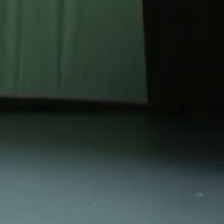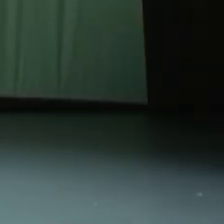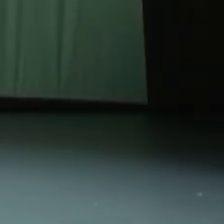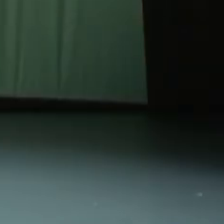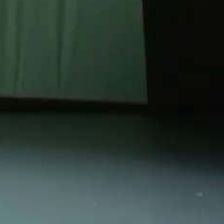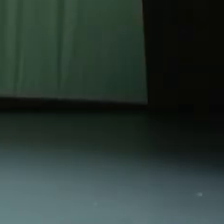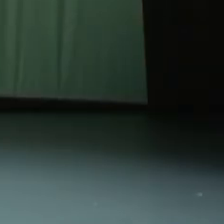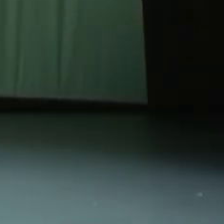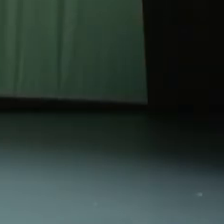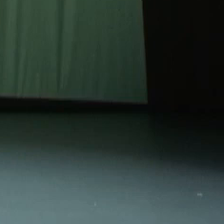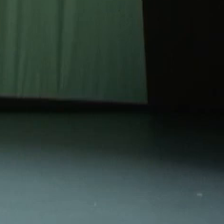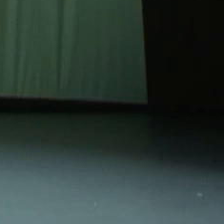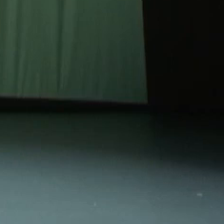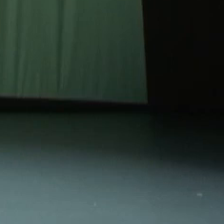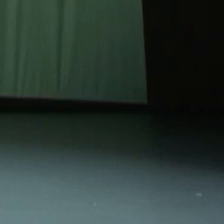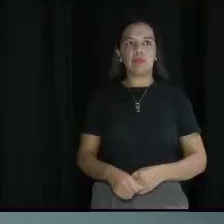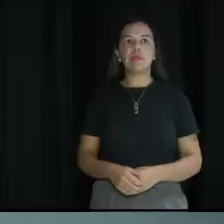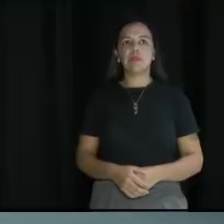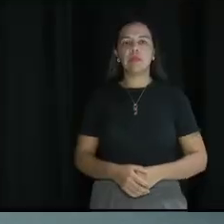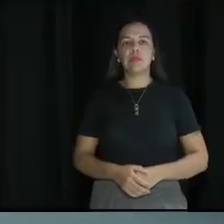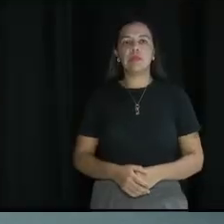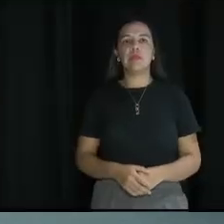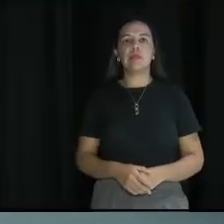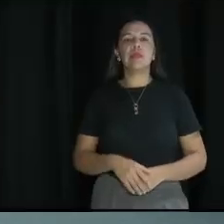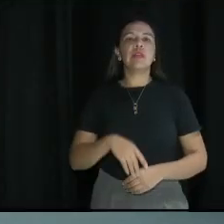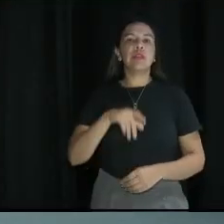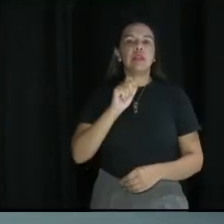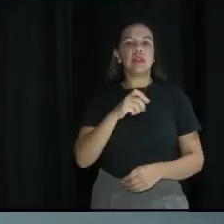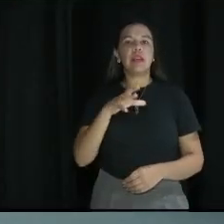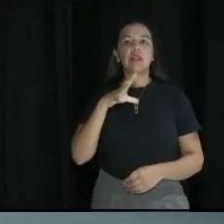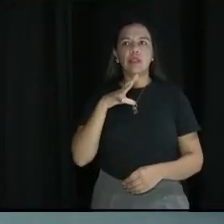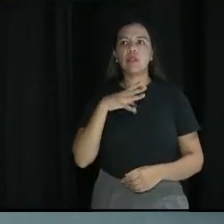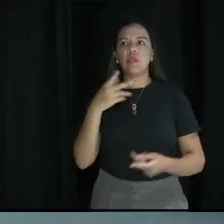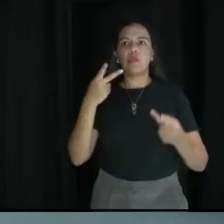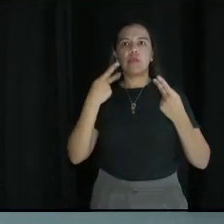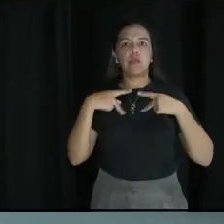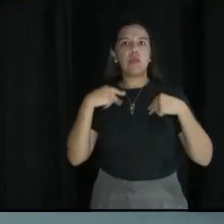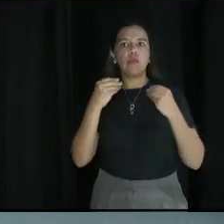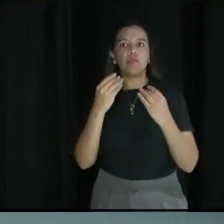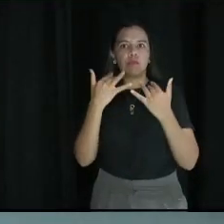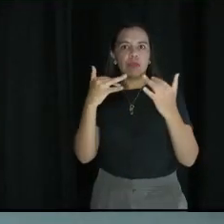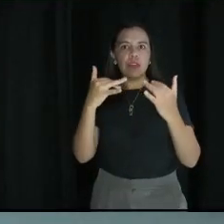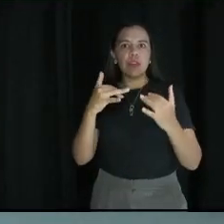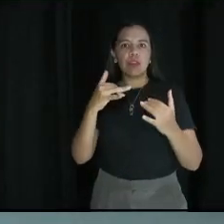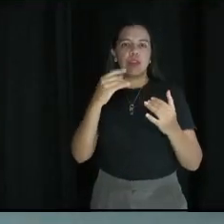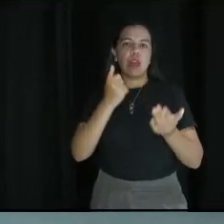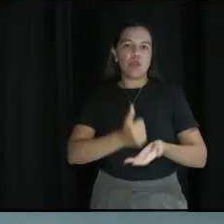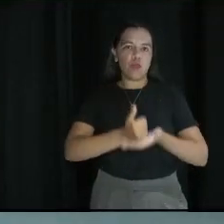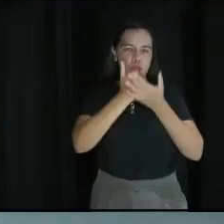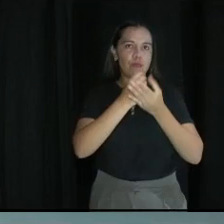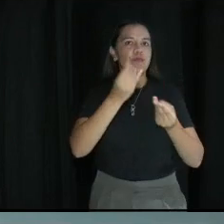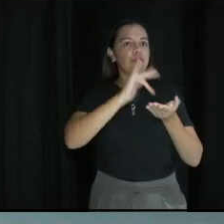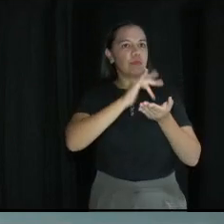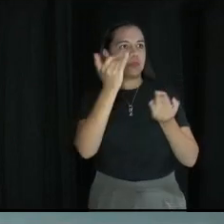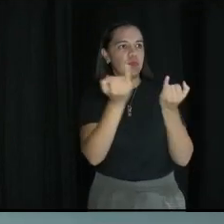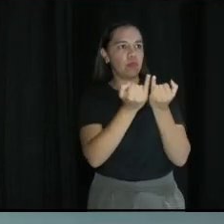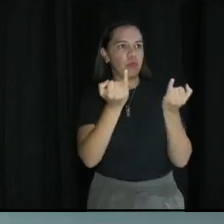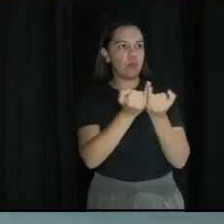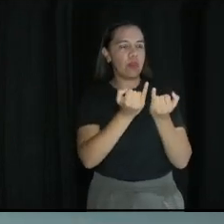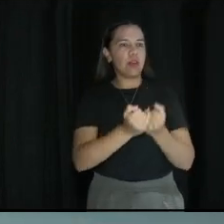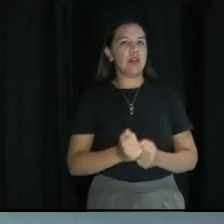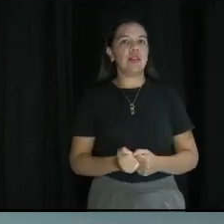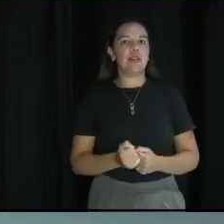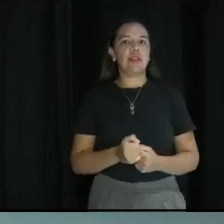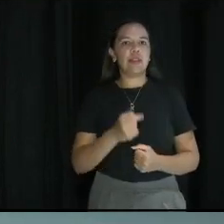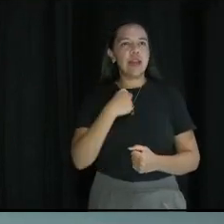papel preponderante, y siempre se los voy a agradecer. Aquí hay muchas presentes. Y gracias también, aquí lo dije hace rato, veía unas